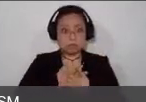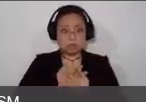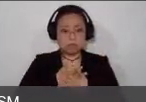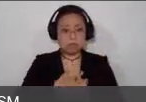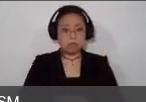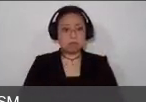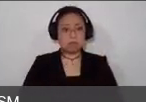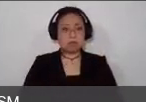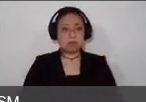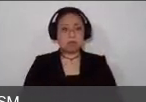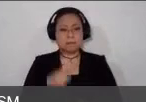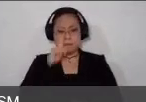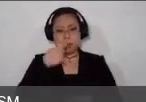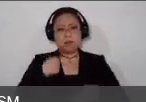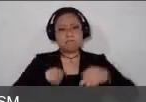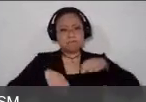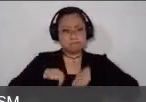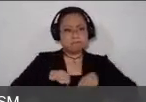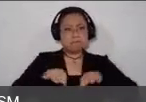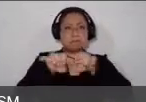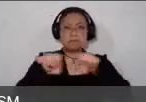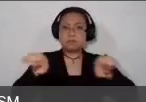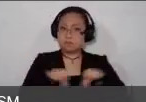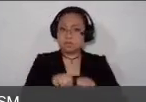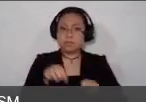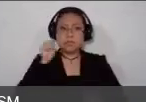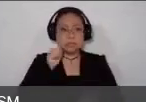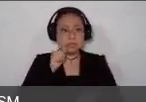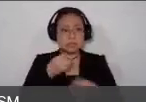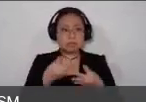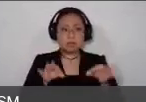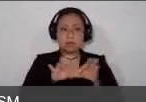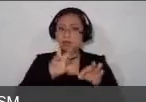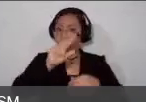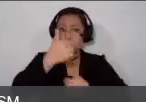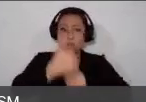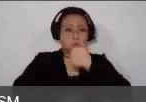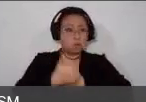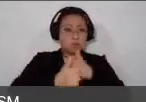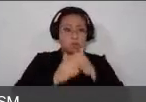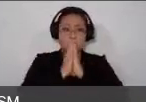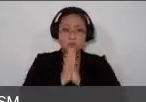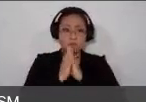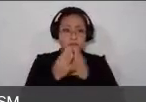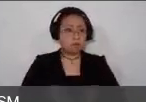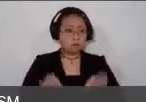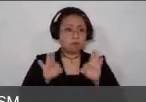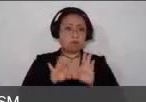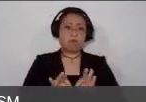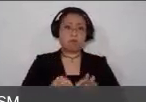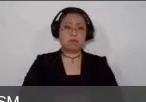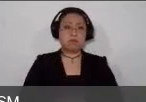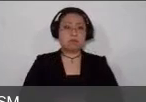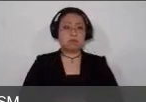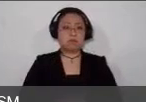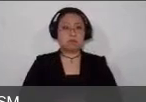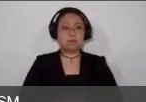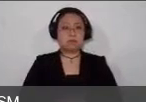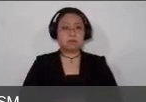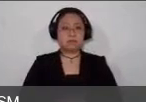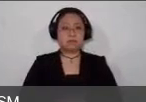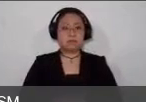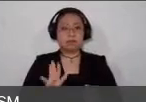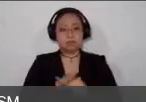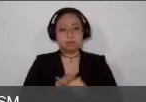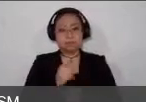y trabajar en equipo no competición para mí el trabajo tiene